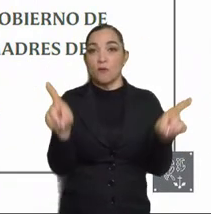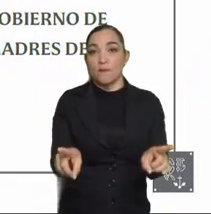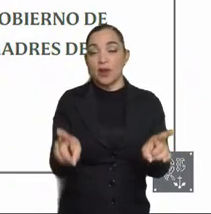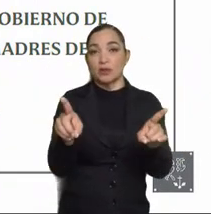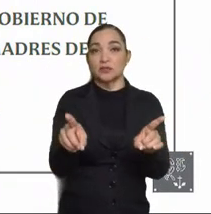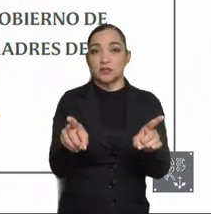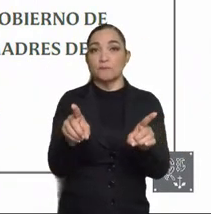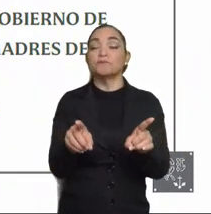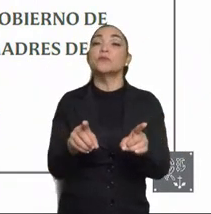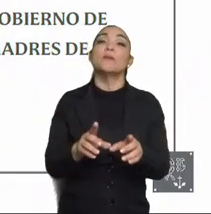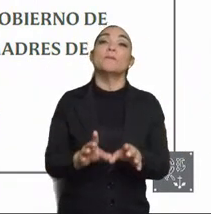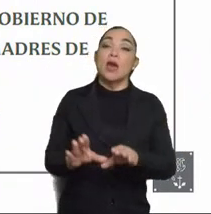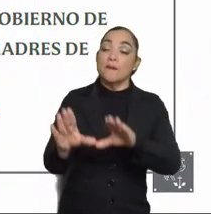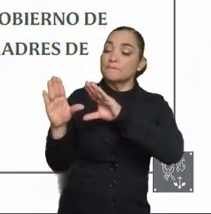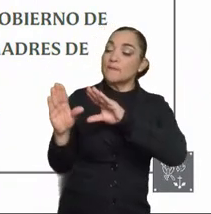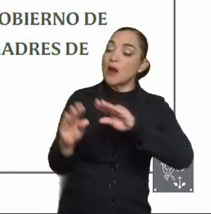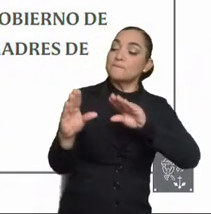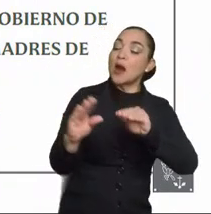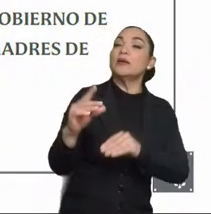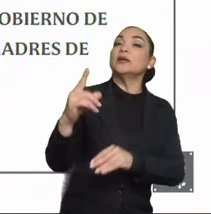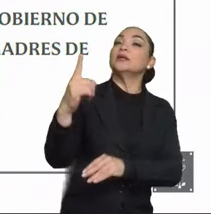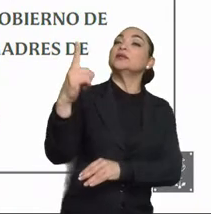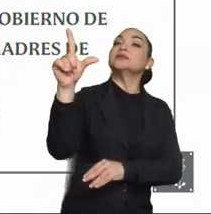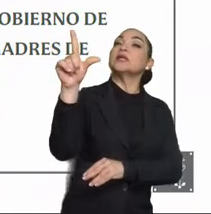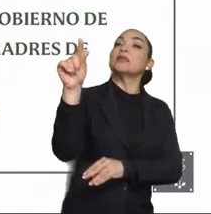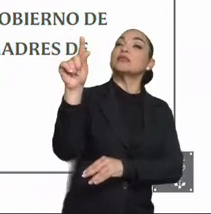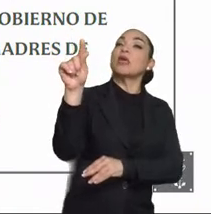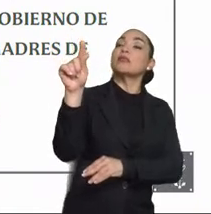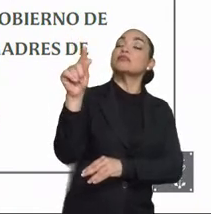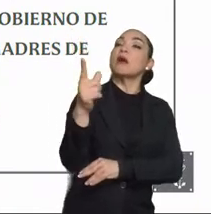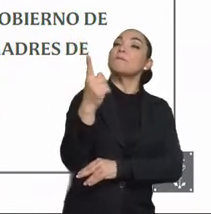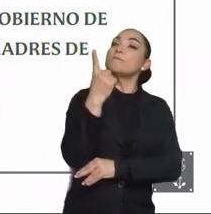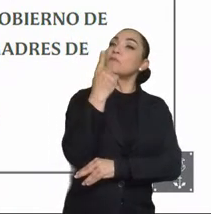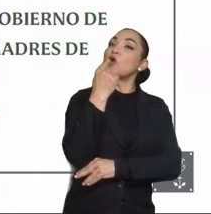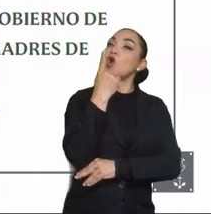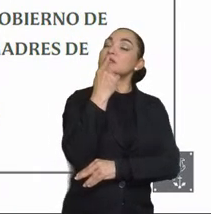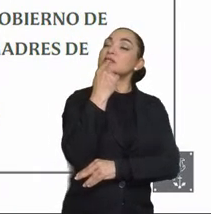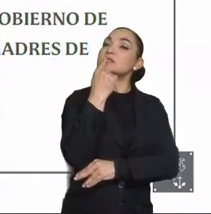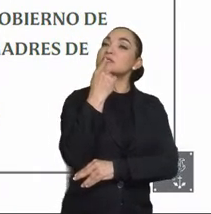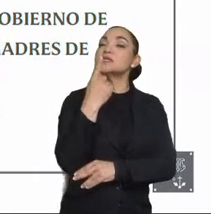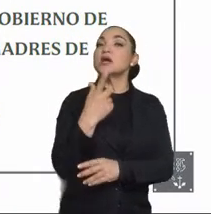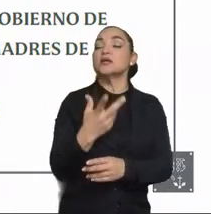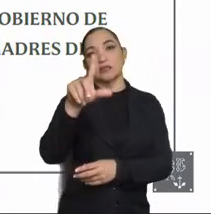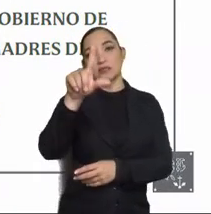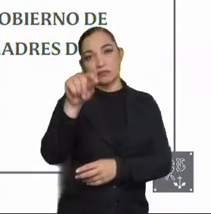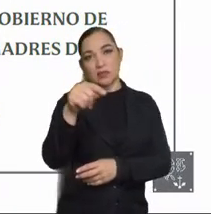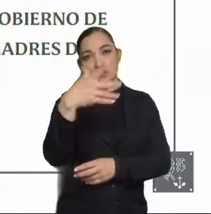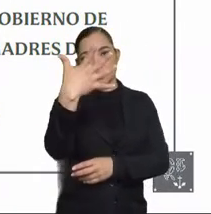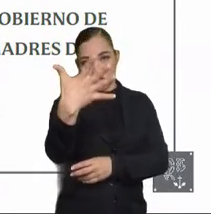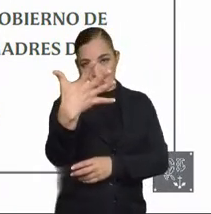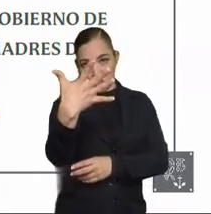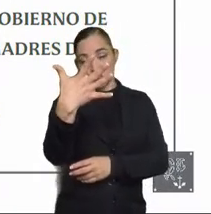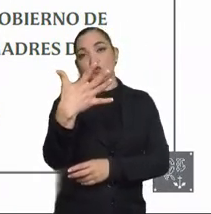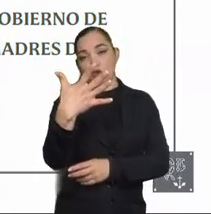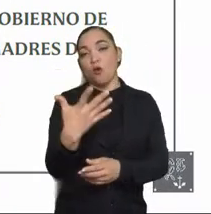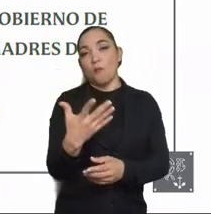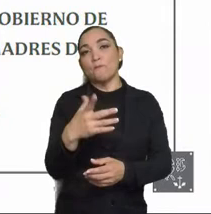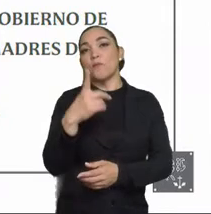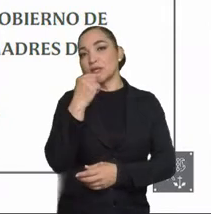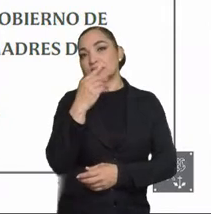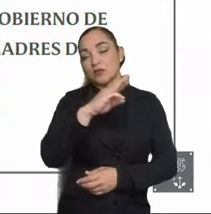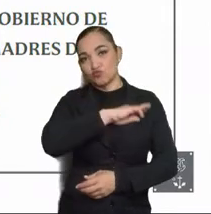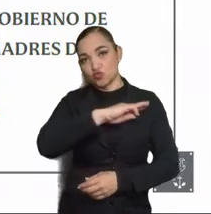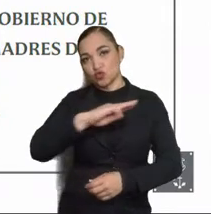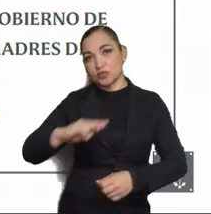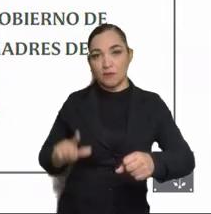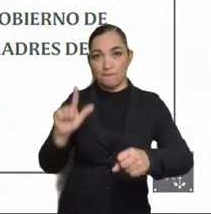70 policías se capacitaron en esto. Fueron 65 policías municipales de los 5 municipios que están en declaratoria de alerta de